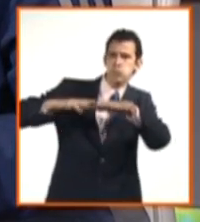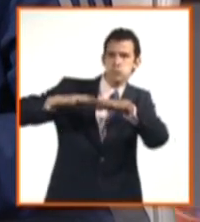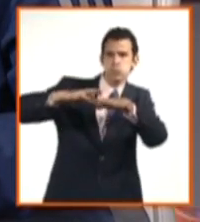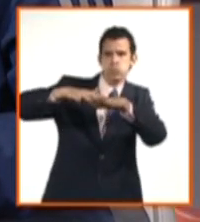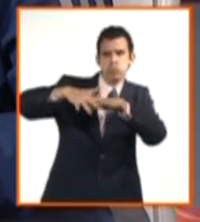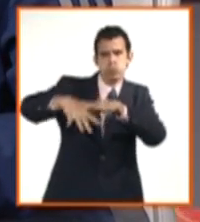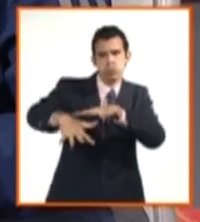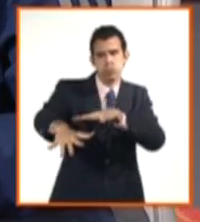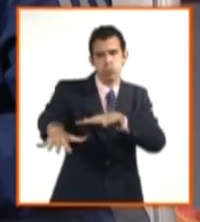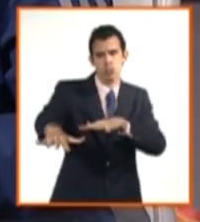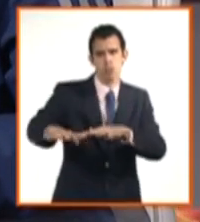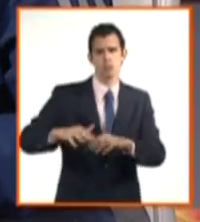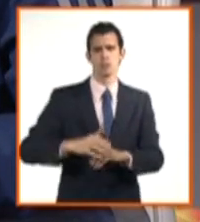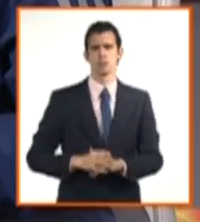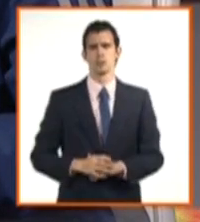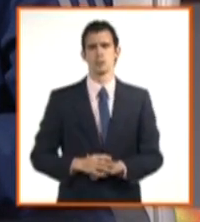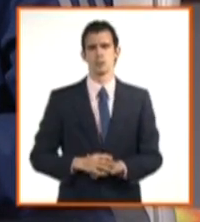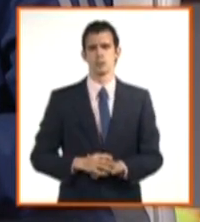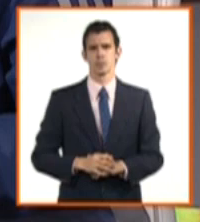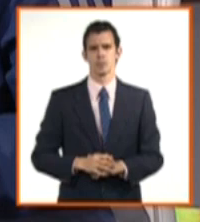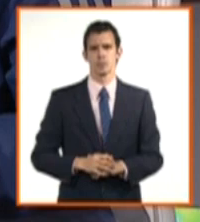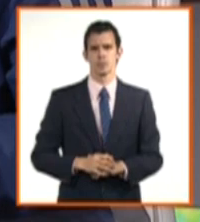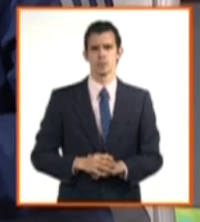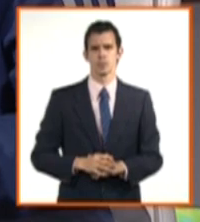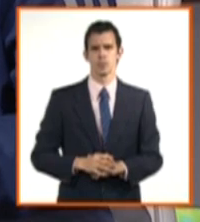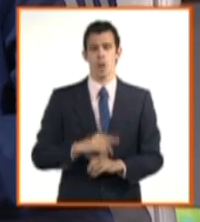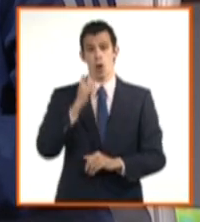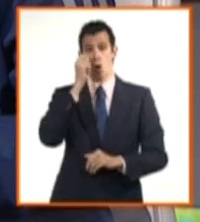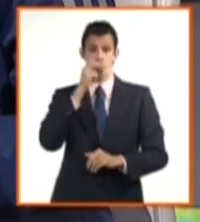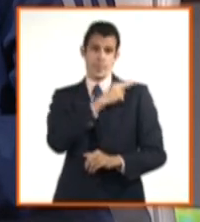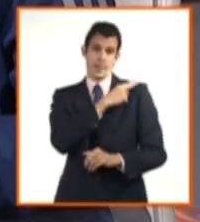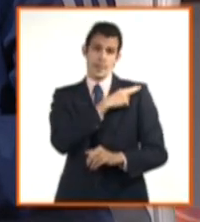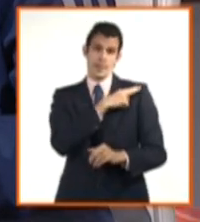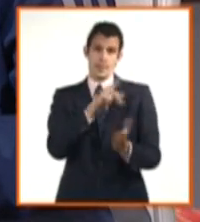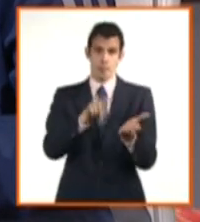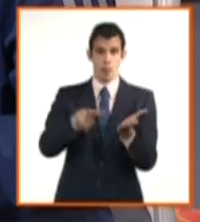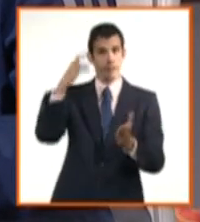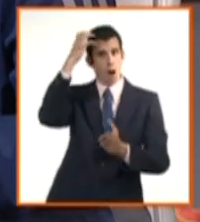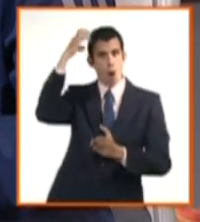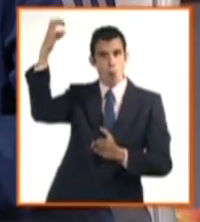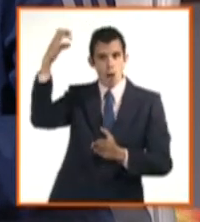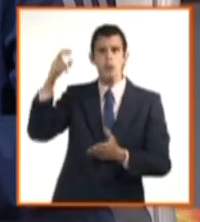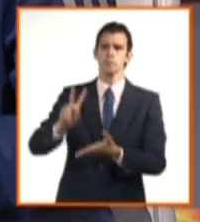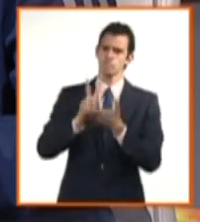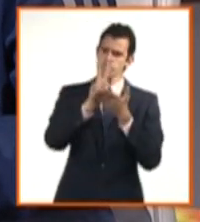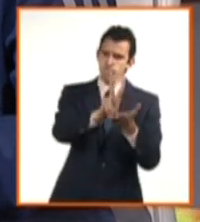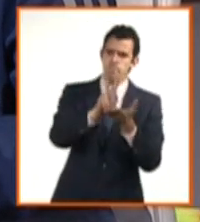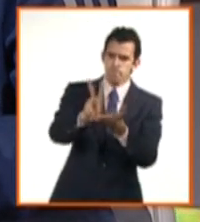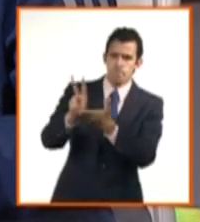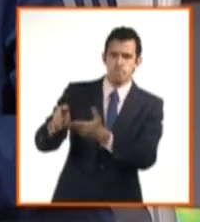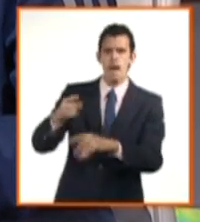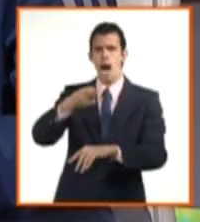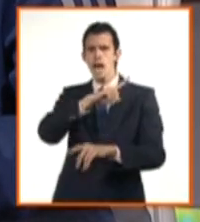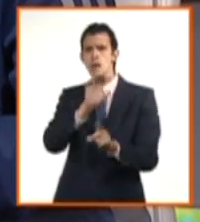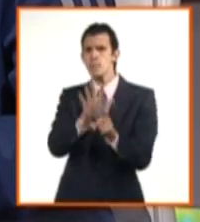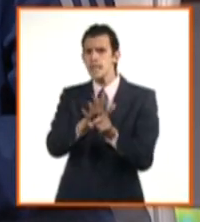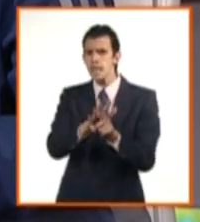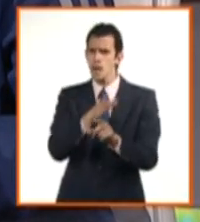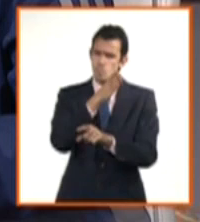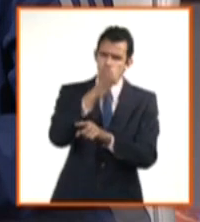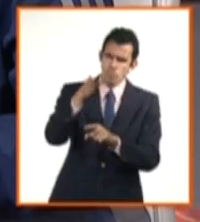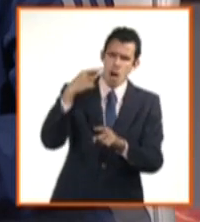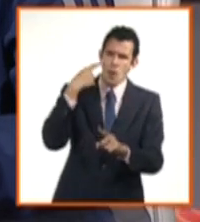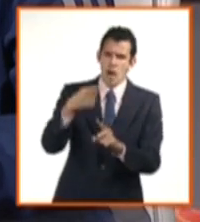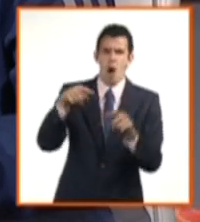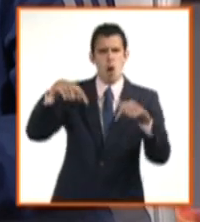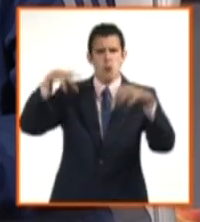secretario del gobernador quien visita lugares desde ayer en el día de hoy bajo lluvia han estado visitando